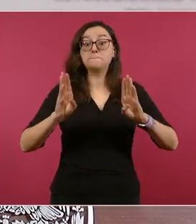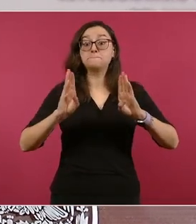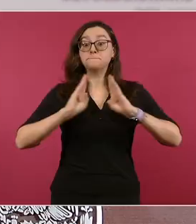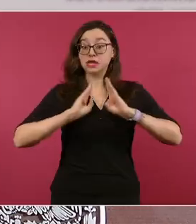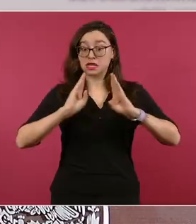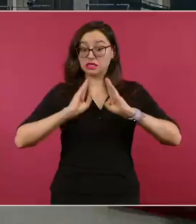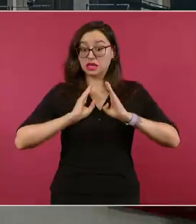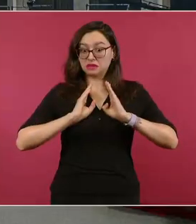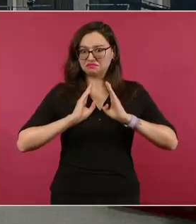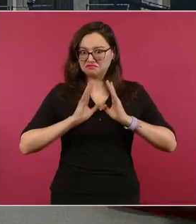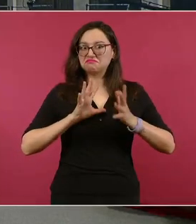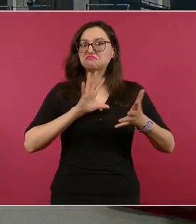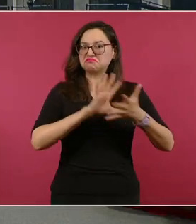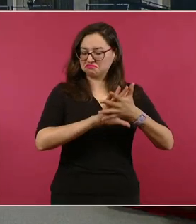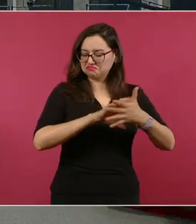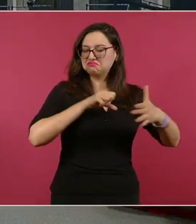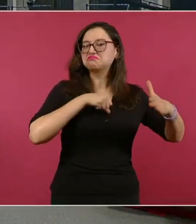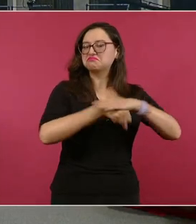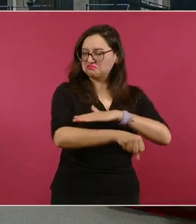procurador,